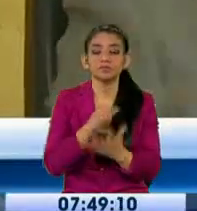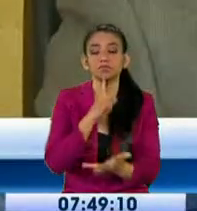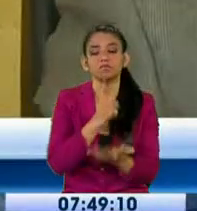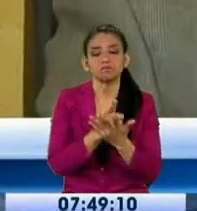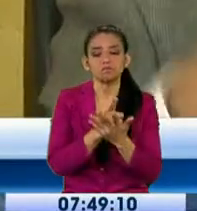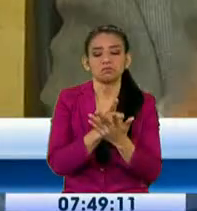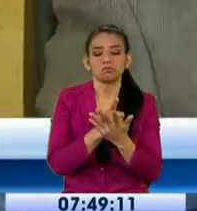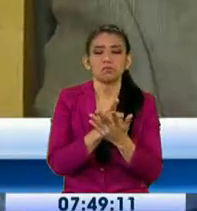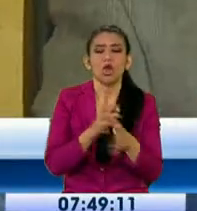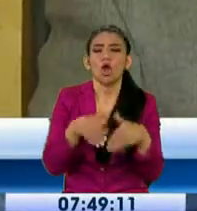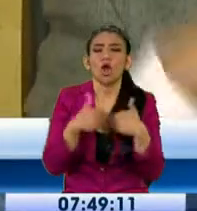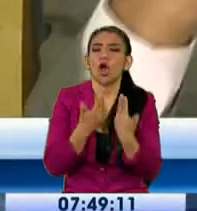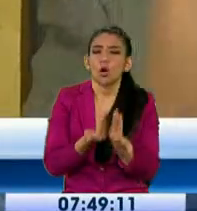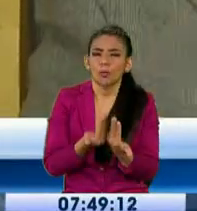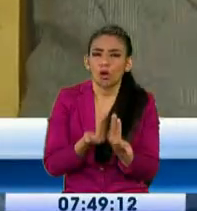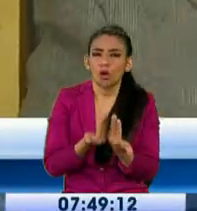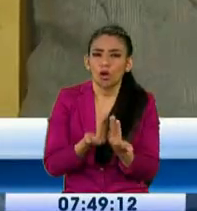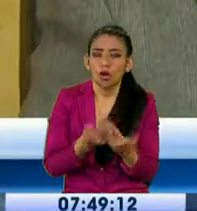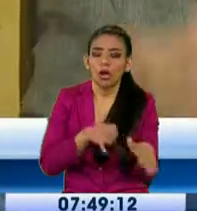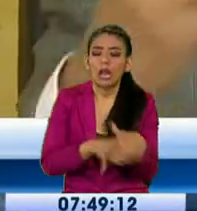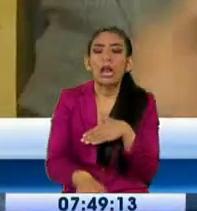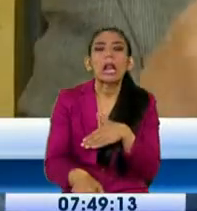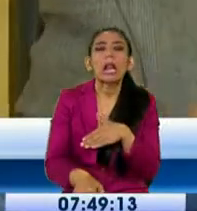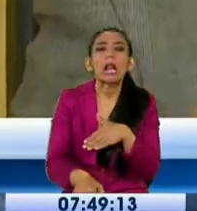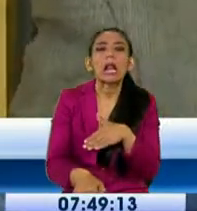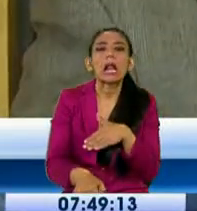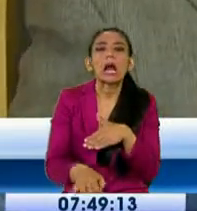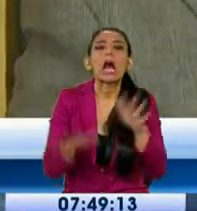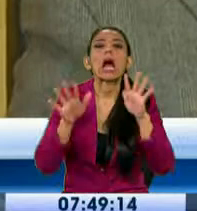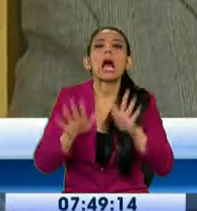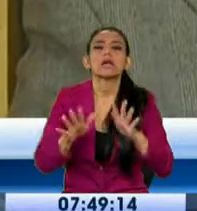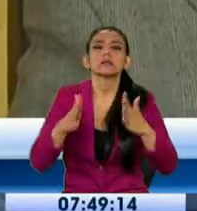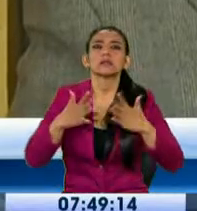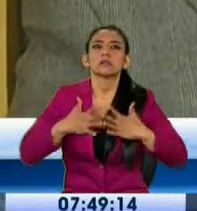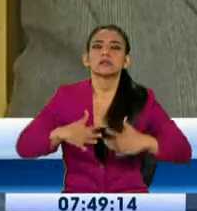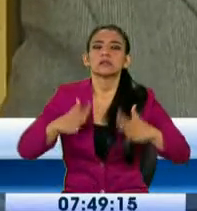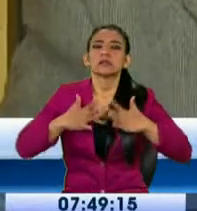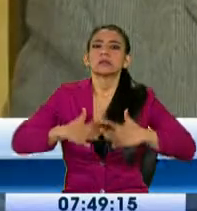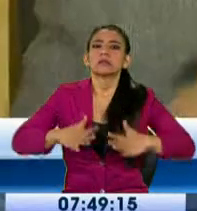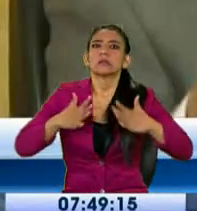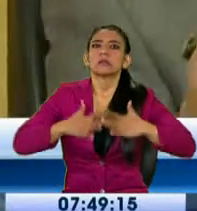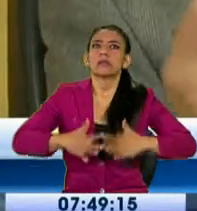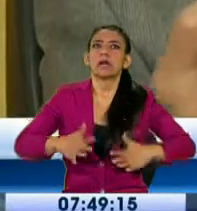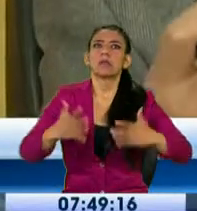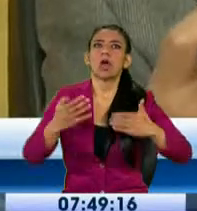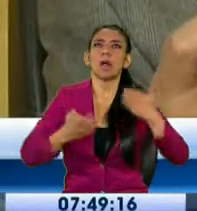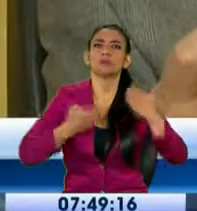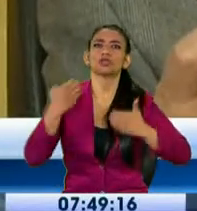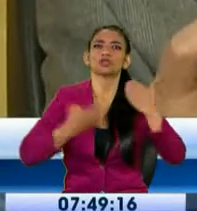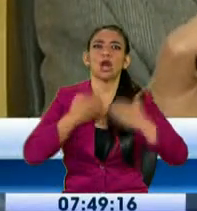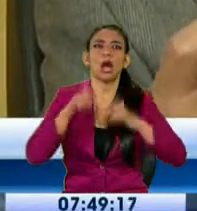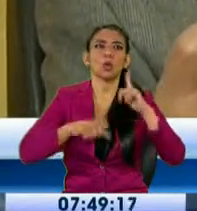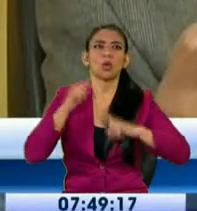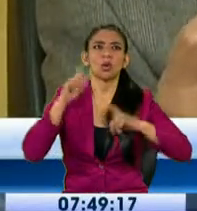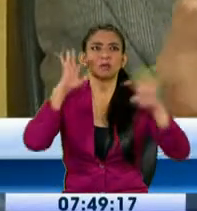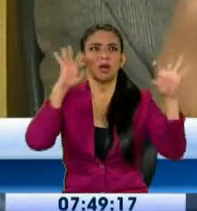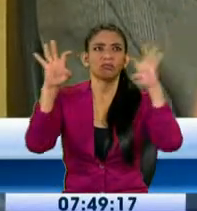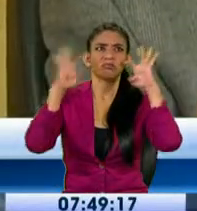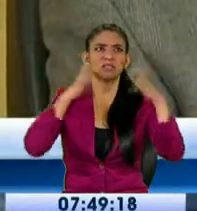muchos buscan a través de la violación sexual el equilibrar ese desquite que nunca pudieron hacerlo